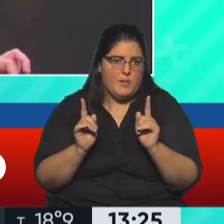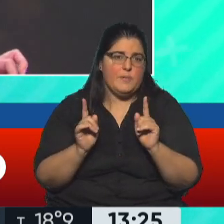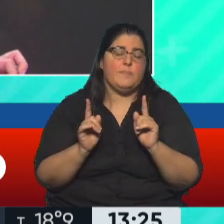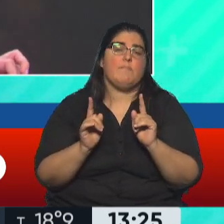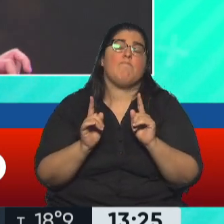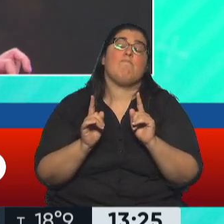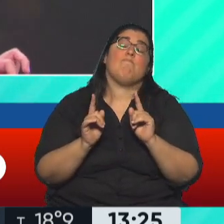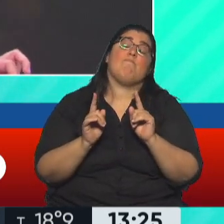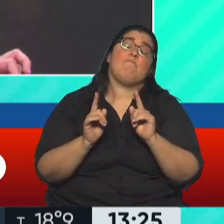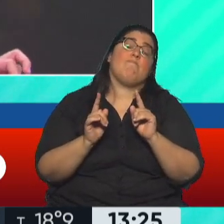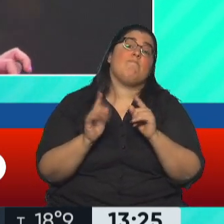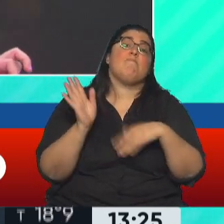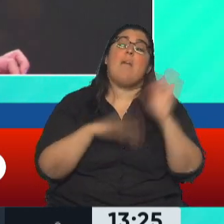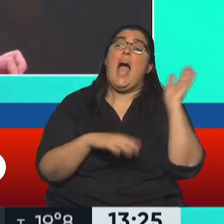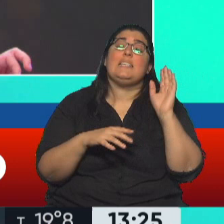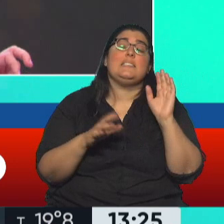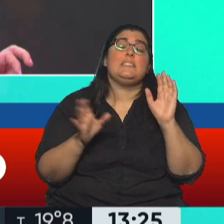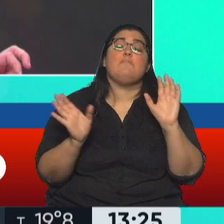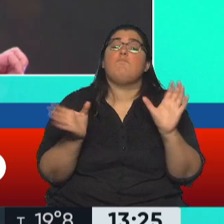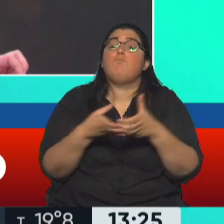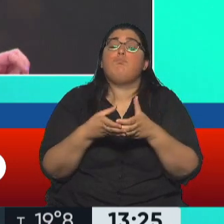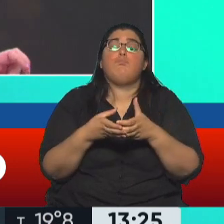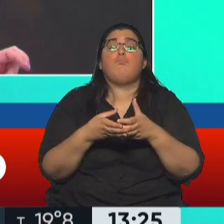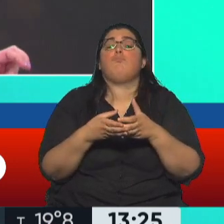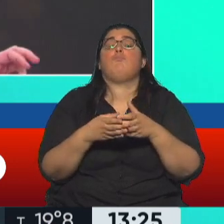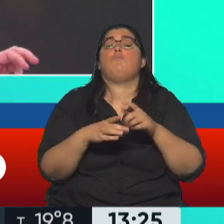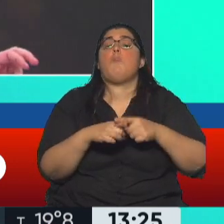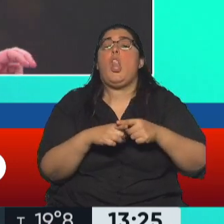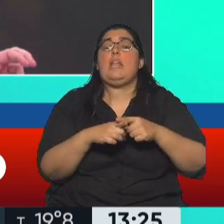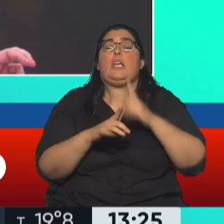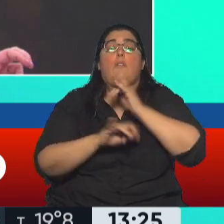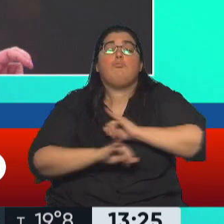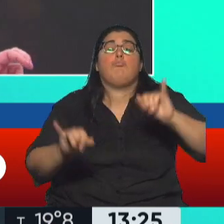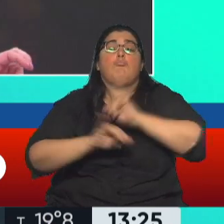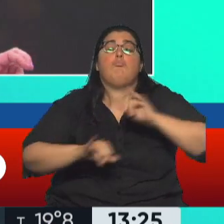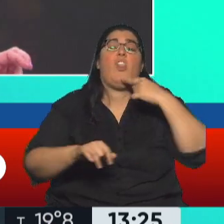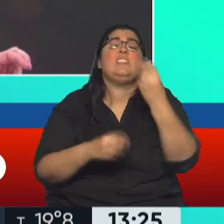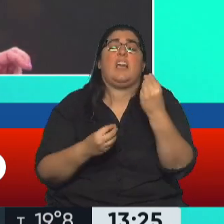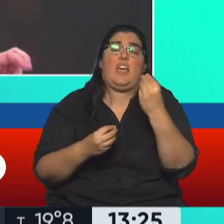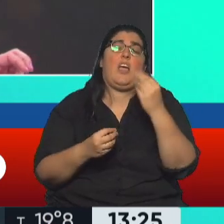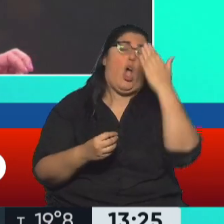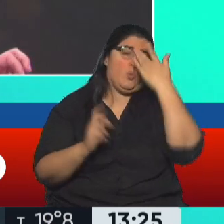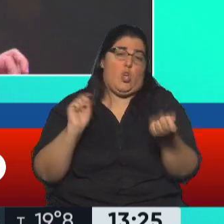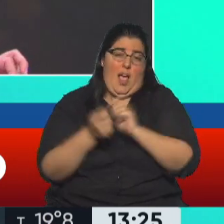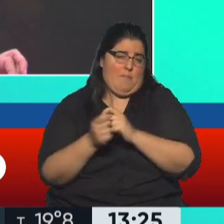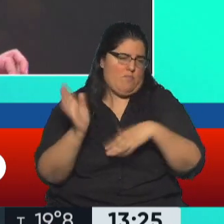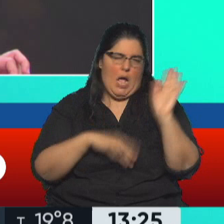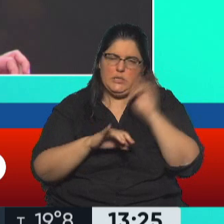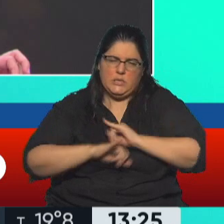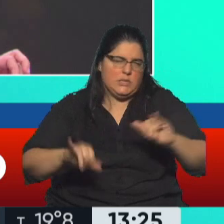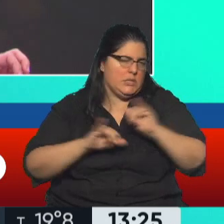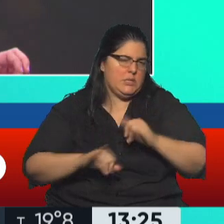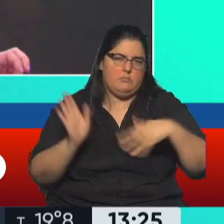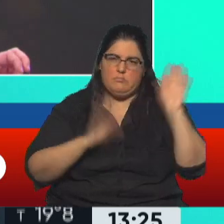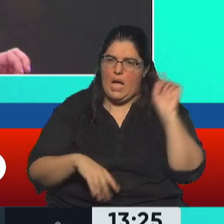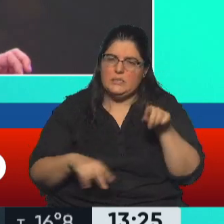La principal bandera política de campaña de Pedro Castillo ha sido un cambio de la Constitución, que también lo comparten las